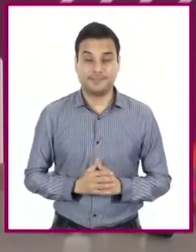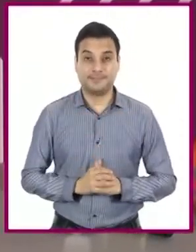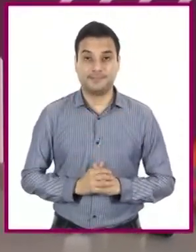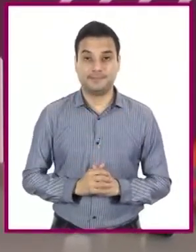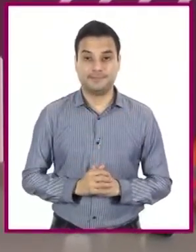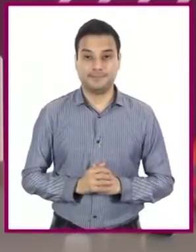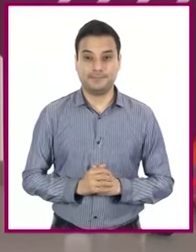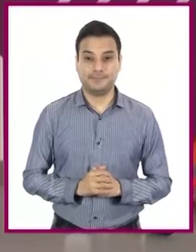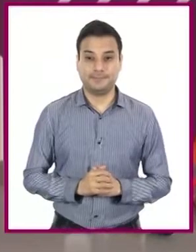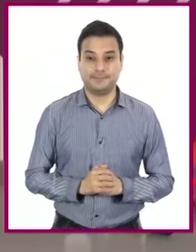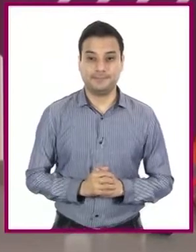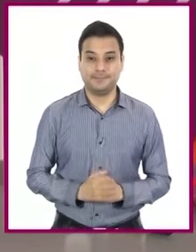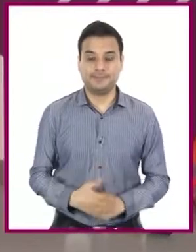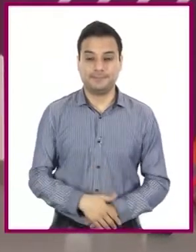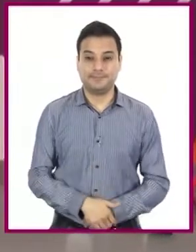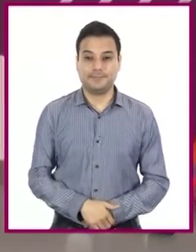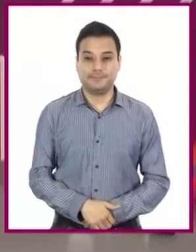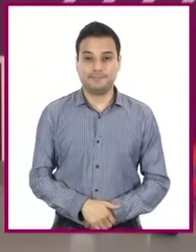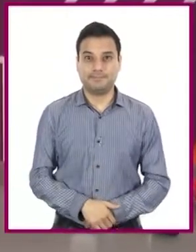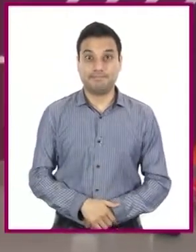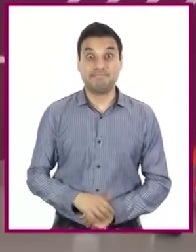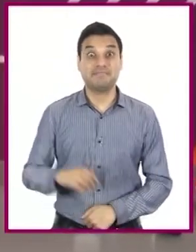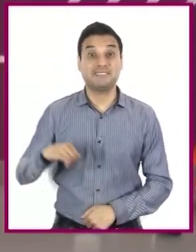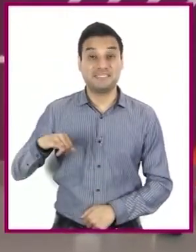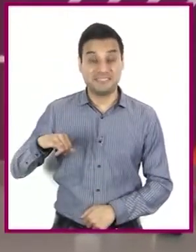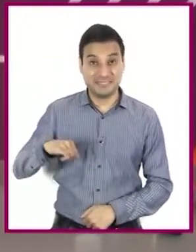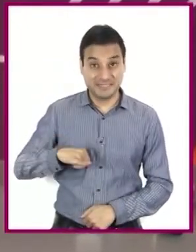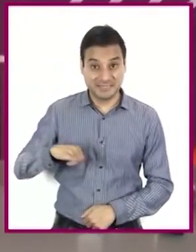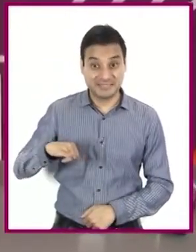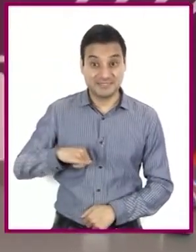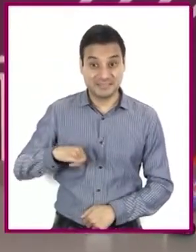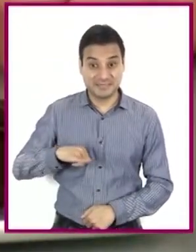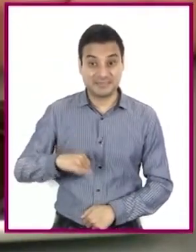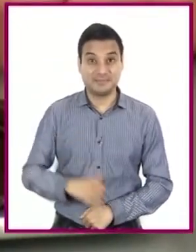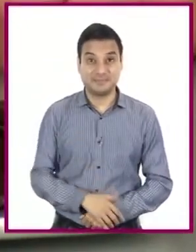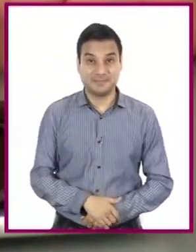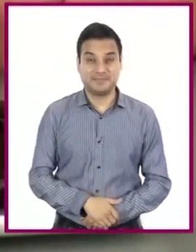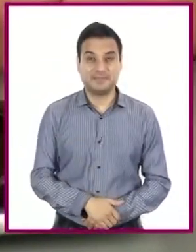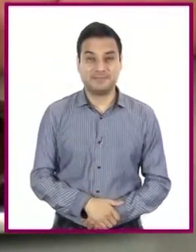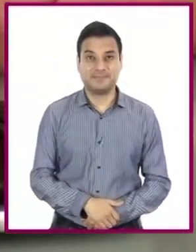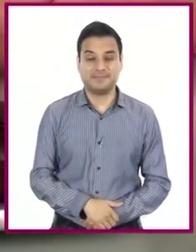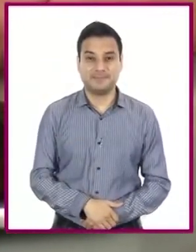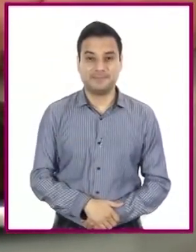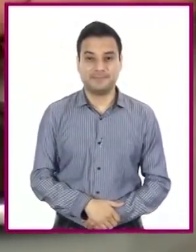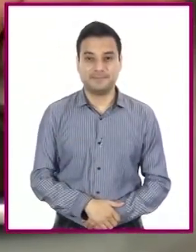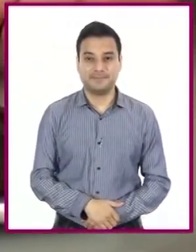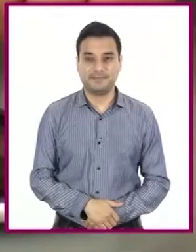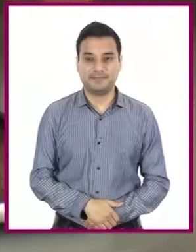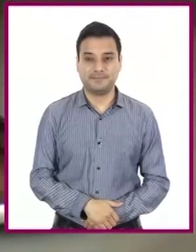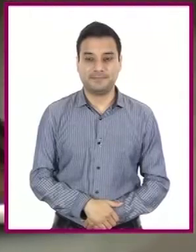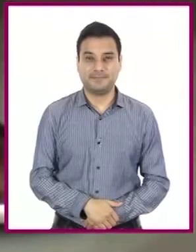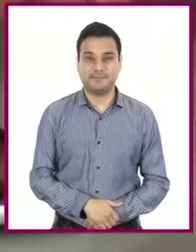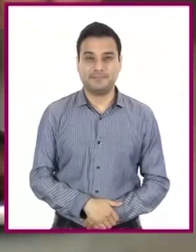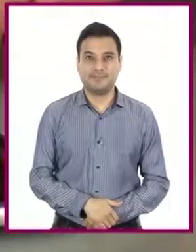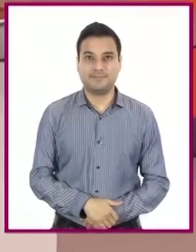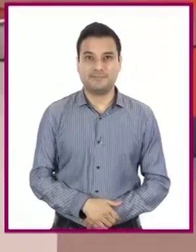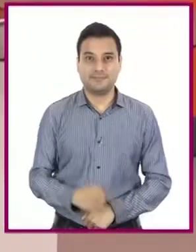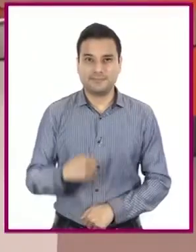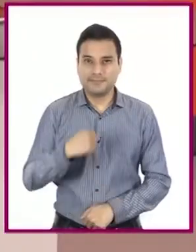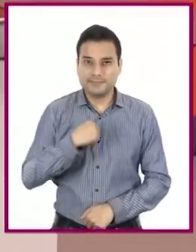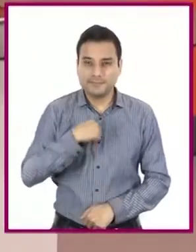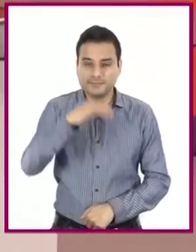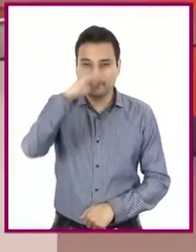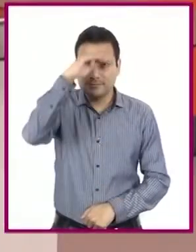¡Ay, qué interesante! Oye, vamos, no pensé que se podría poner esto.